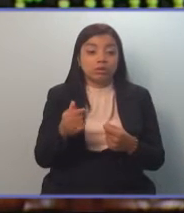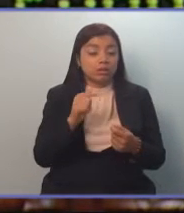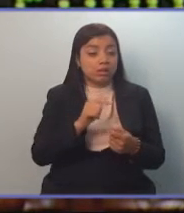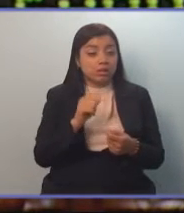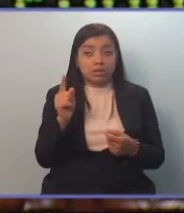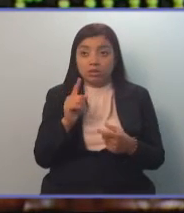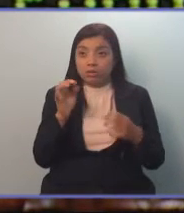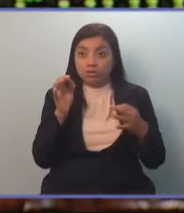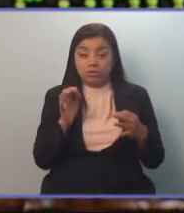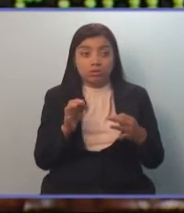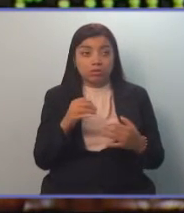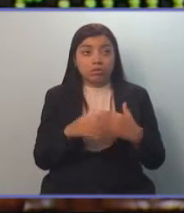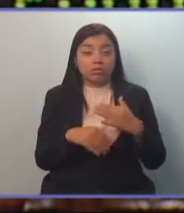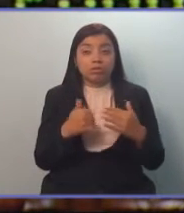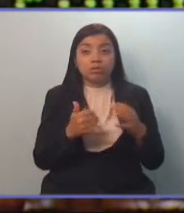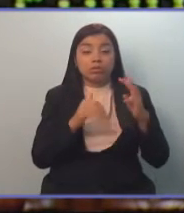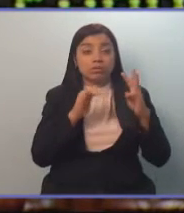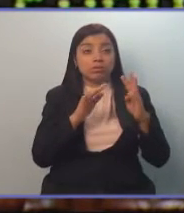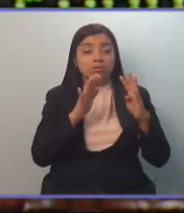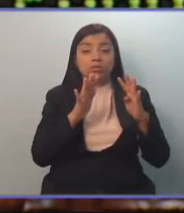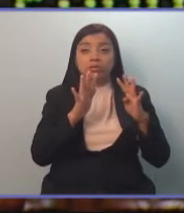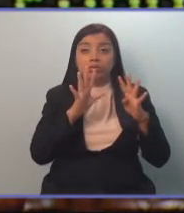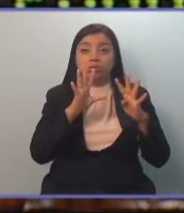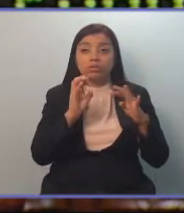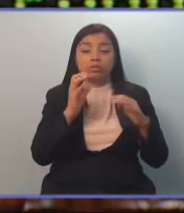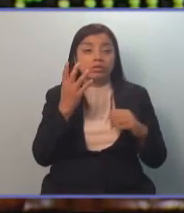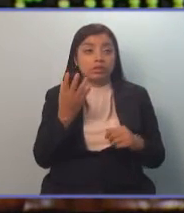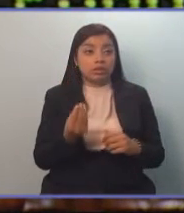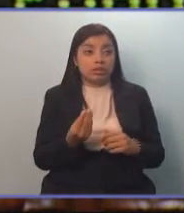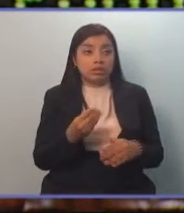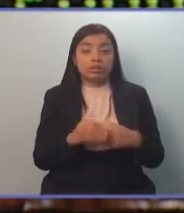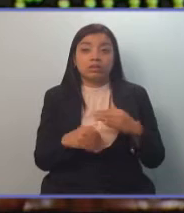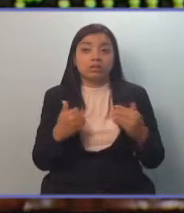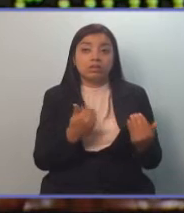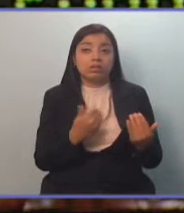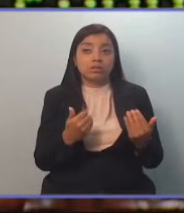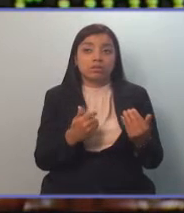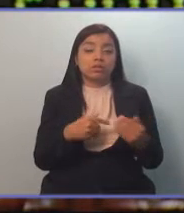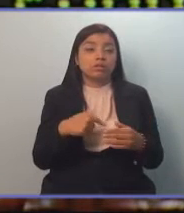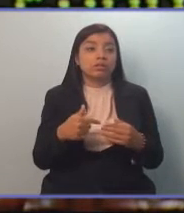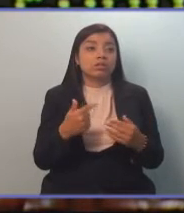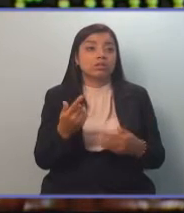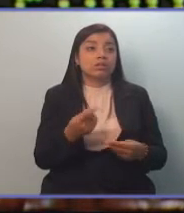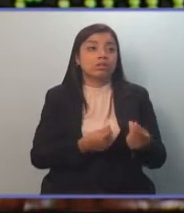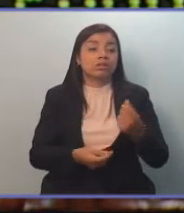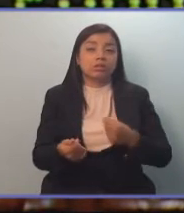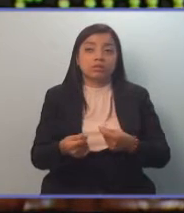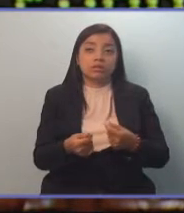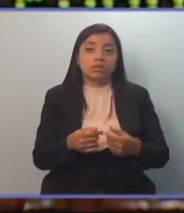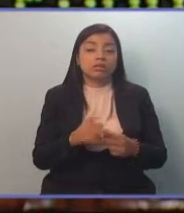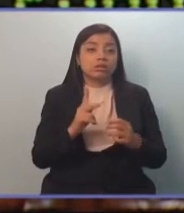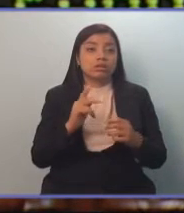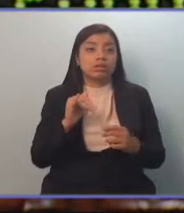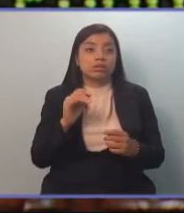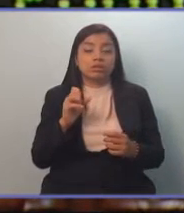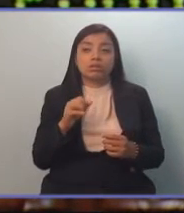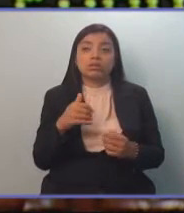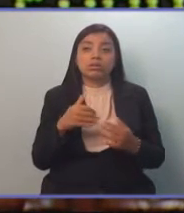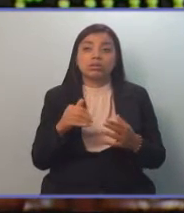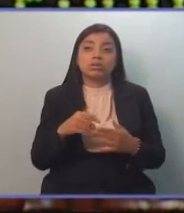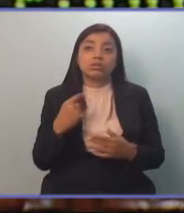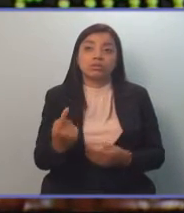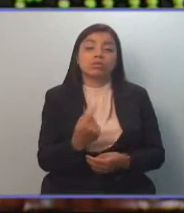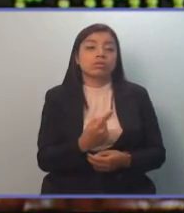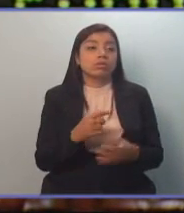no exceda del plazo de 90 días continuos, como en el caso de las ventas colectivas y kioscos. Las personas